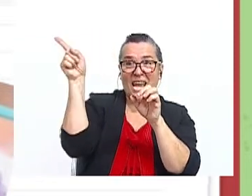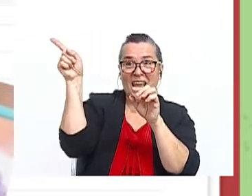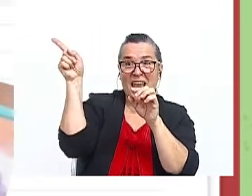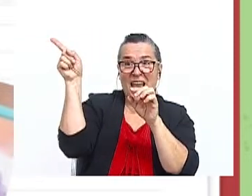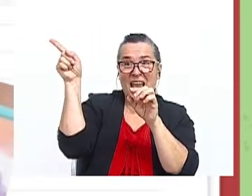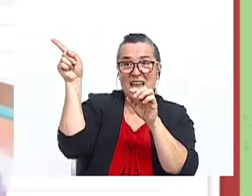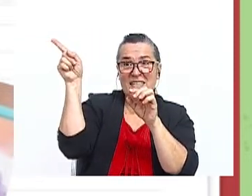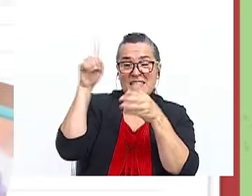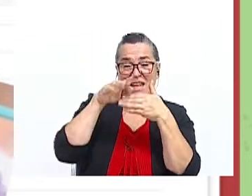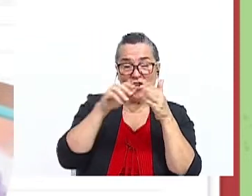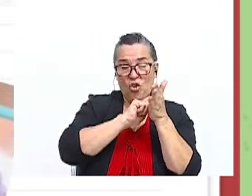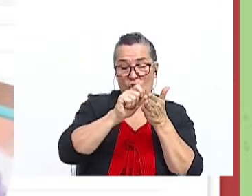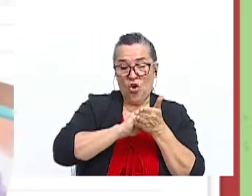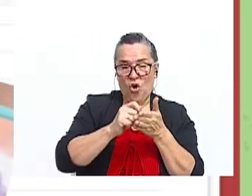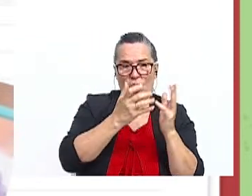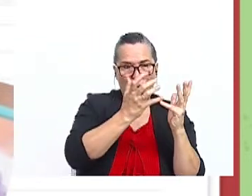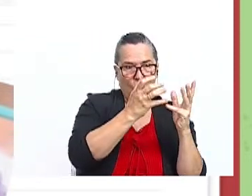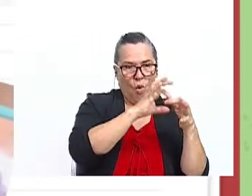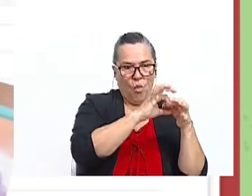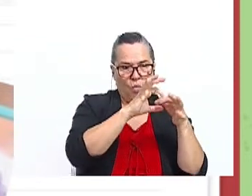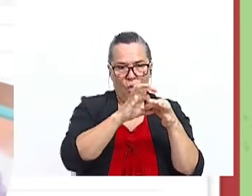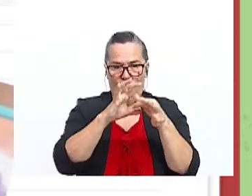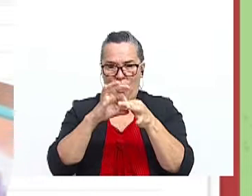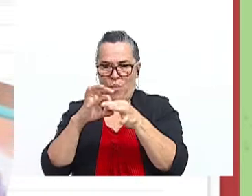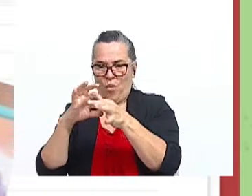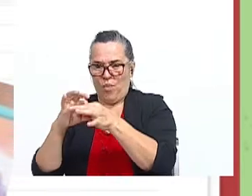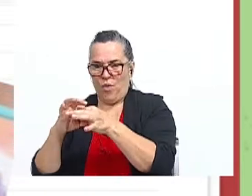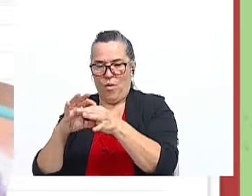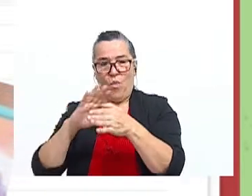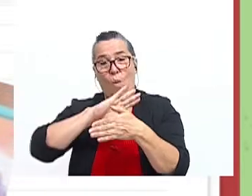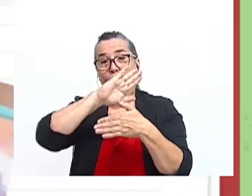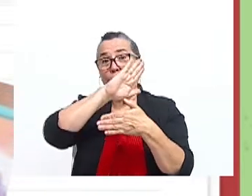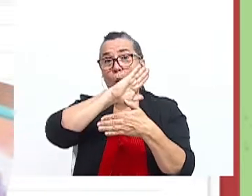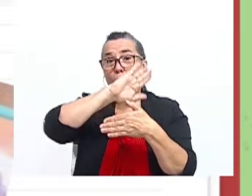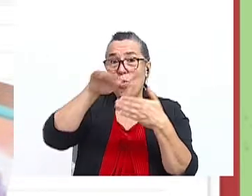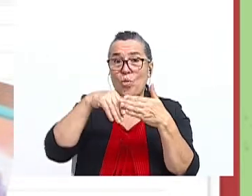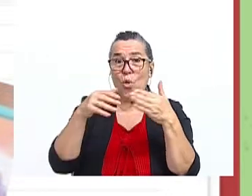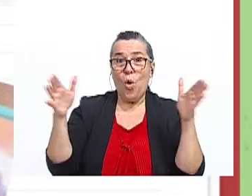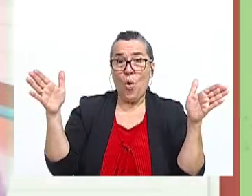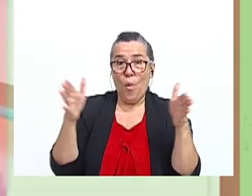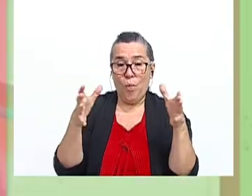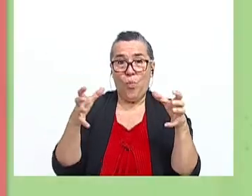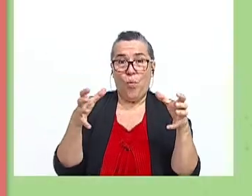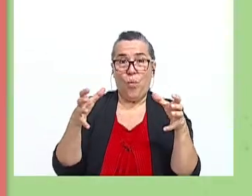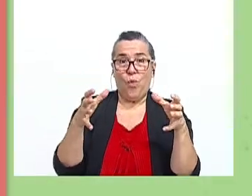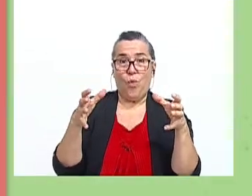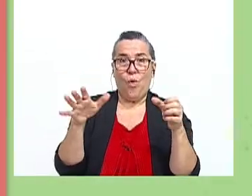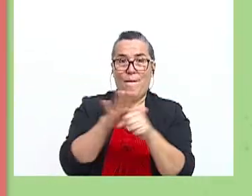todo el ensayo para que todo se vea como parte de un todo.